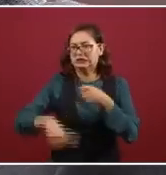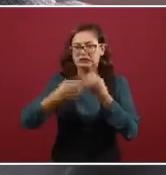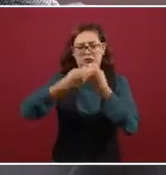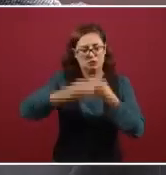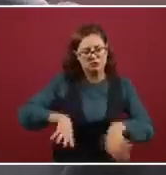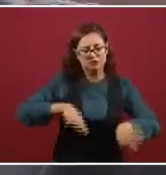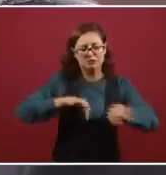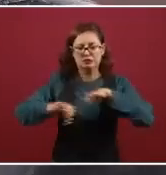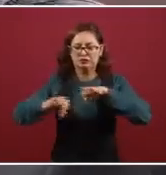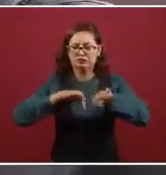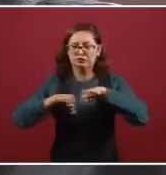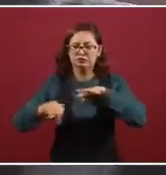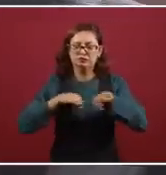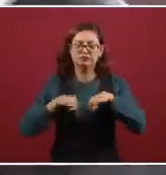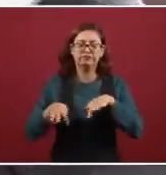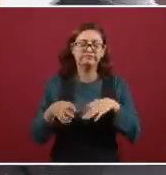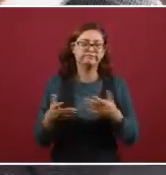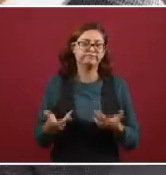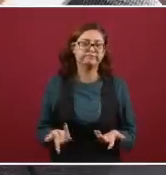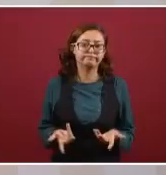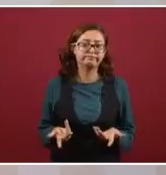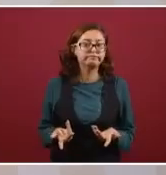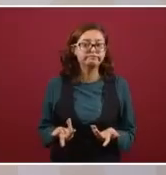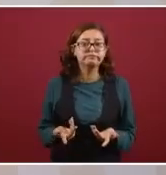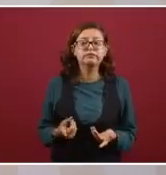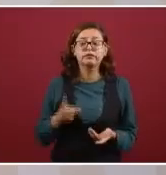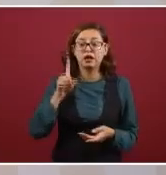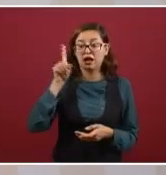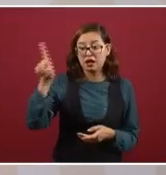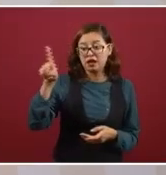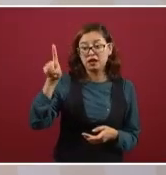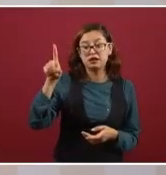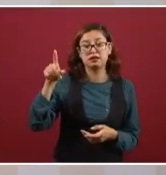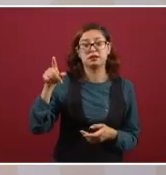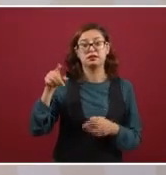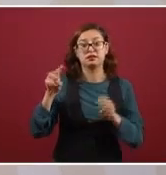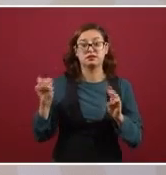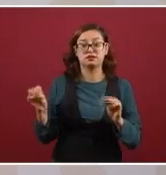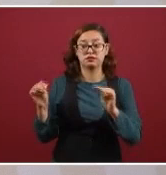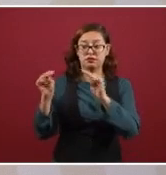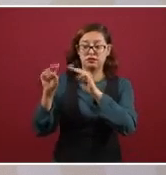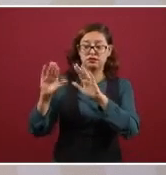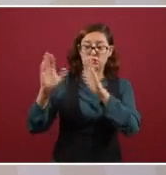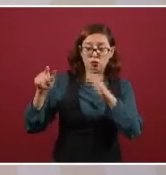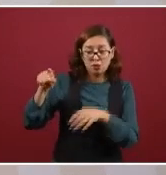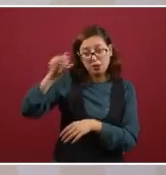trabajo. Una mina, por cierto, de el grupo